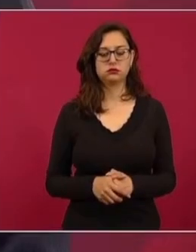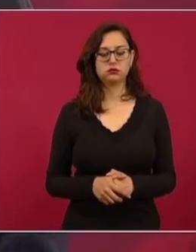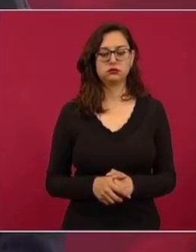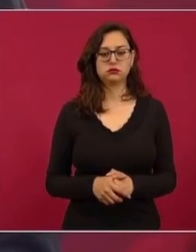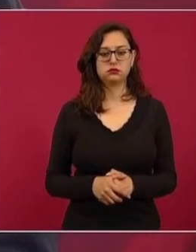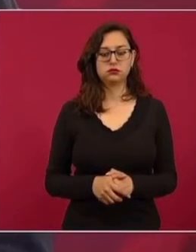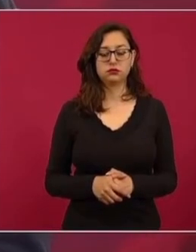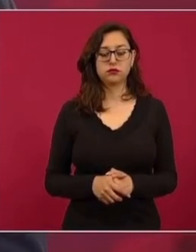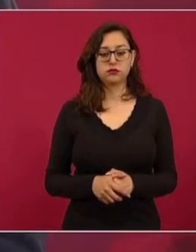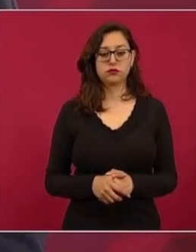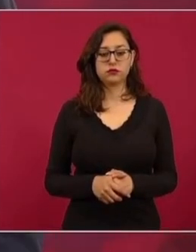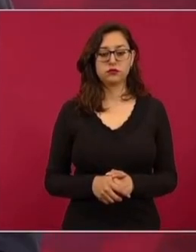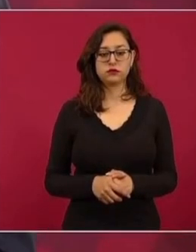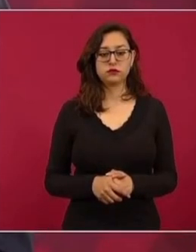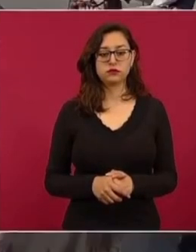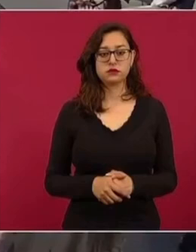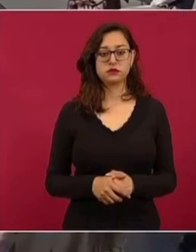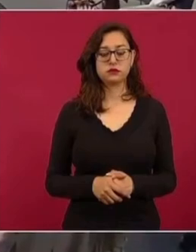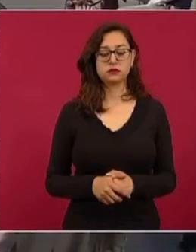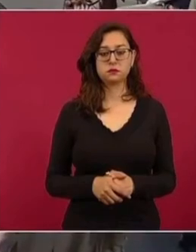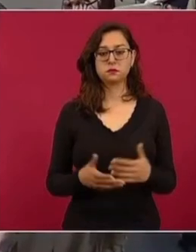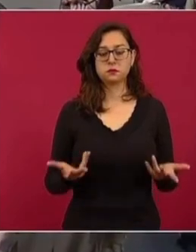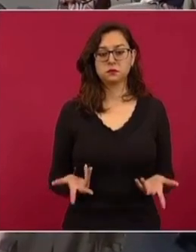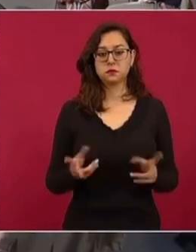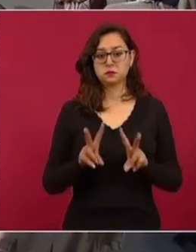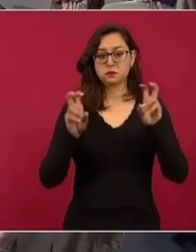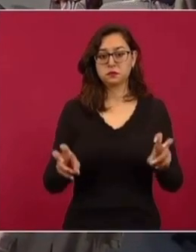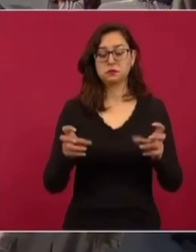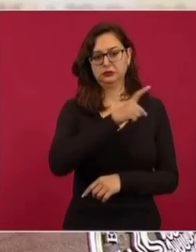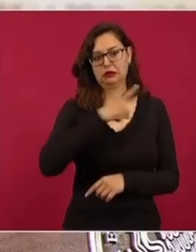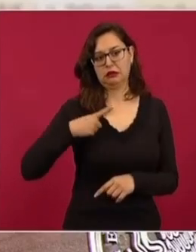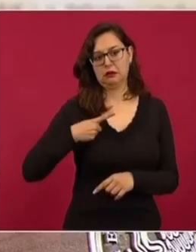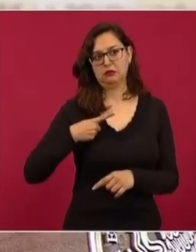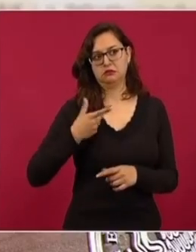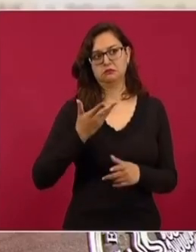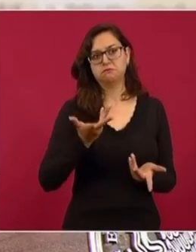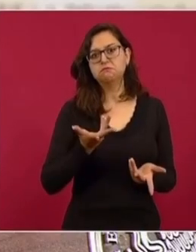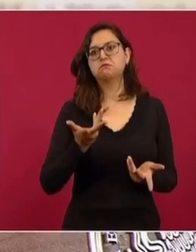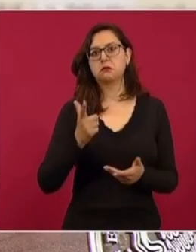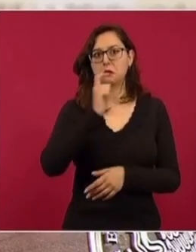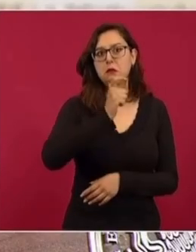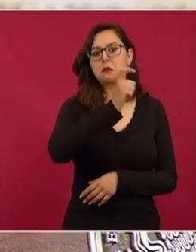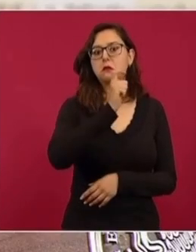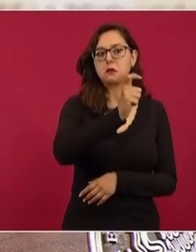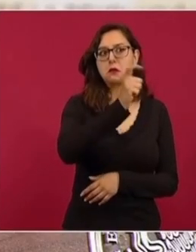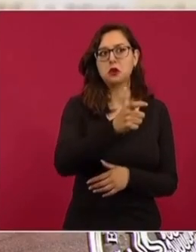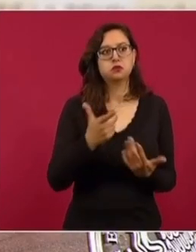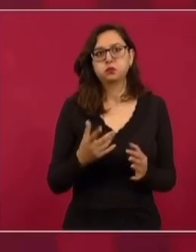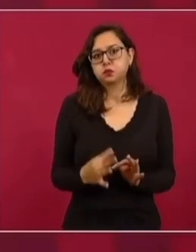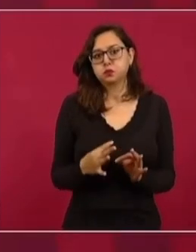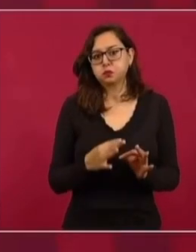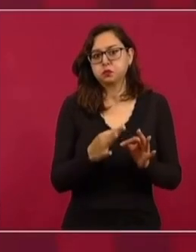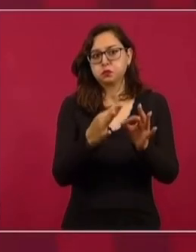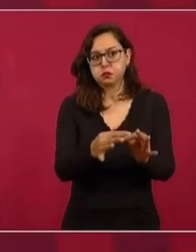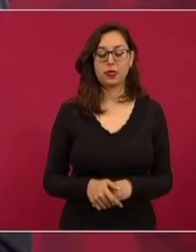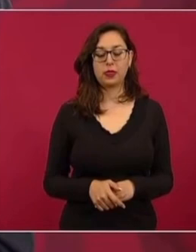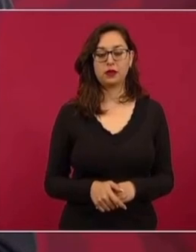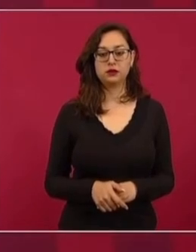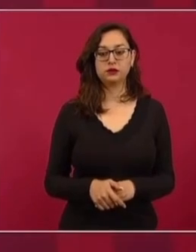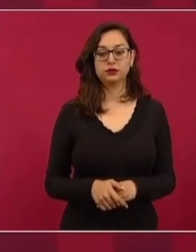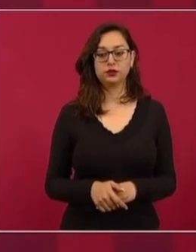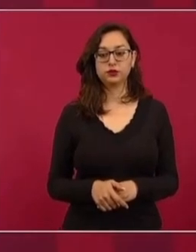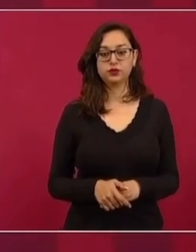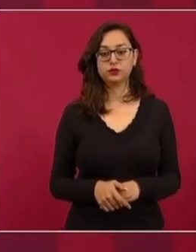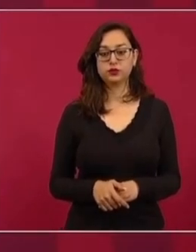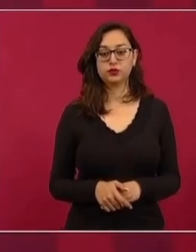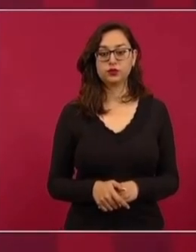aumento fuera de lo normal en la deuda. Nos recuperamos pronto después de la pandemia y estamos creciendo.